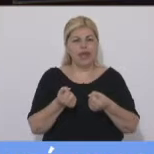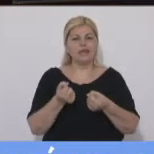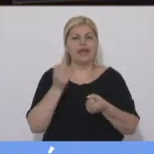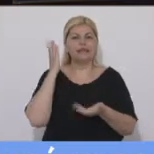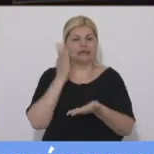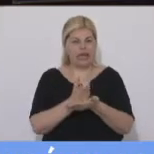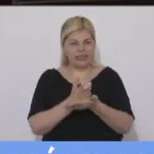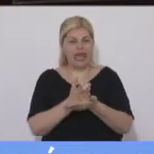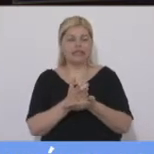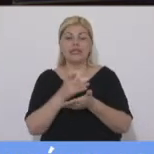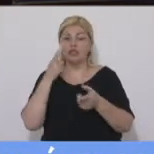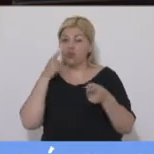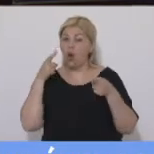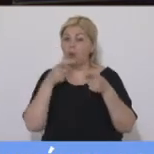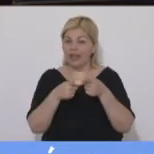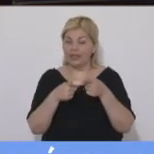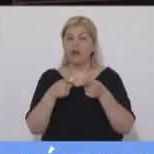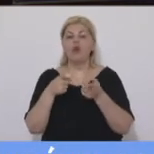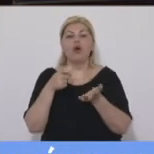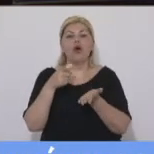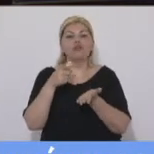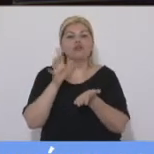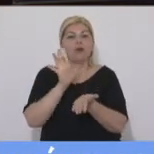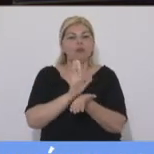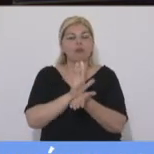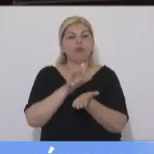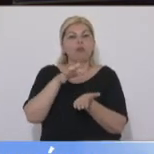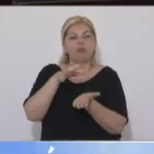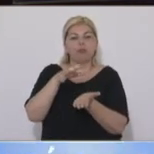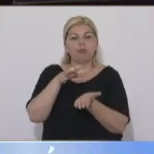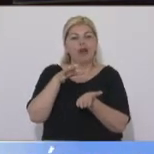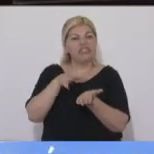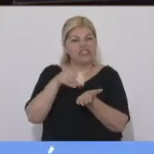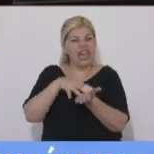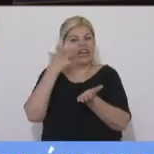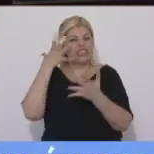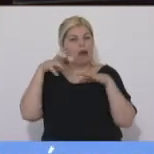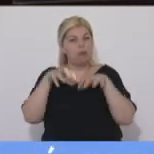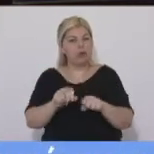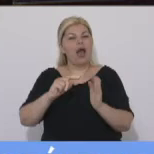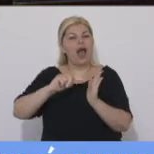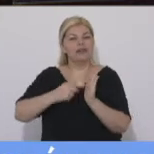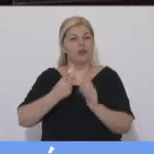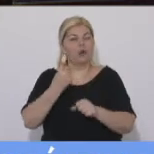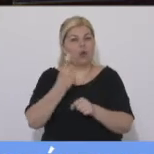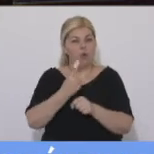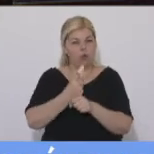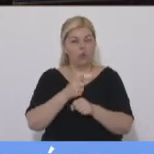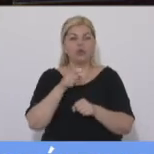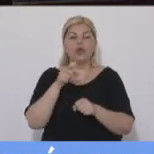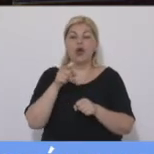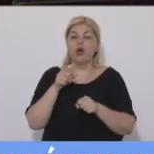cuyo objeto sea el desalojo o desocupación de las tierras contempladas en el artículo 1. La posesión debe ser